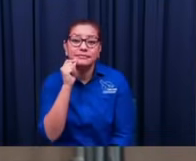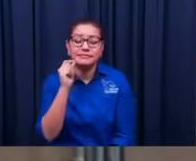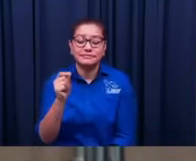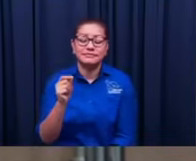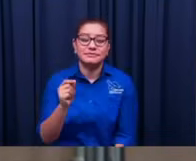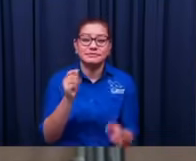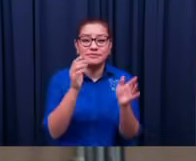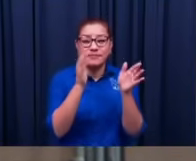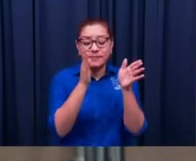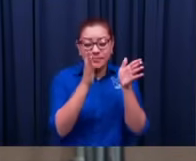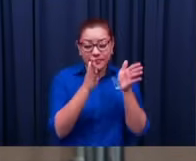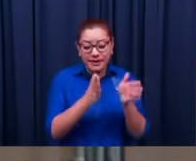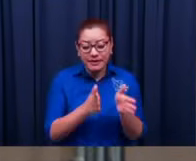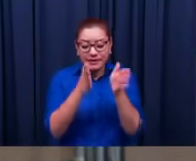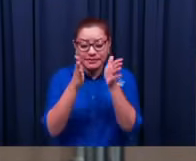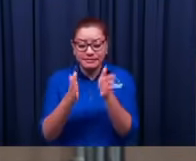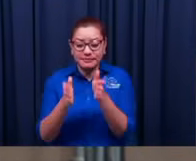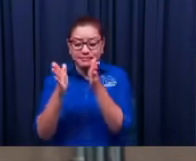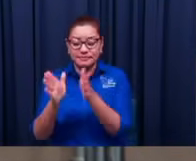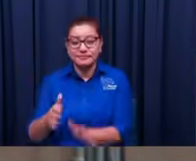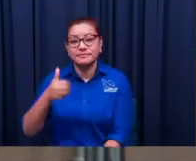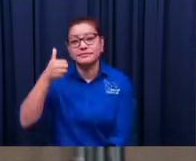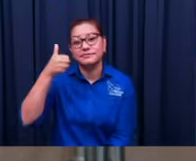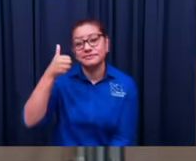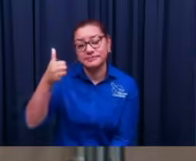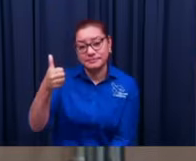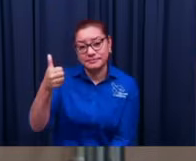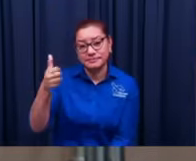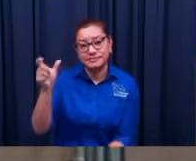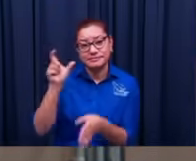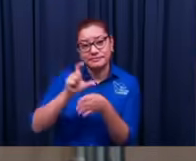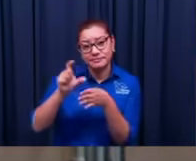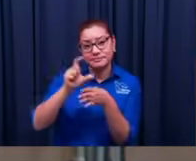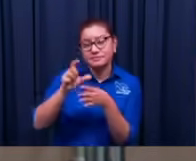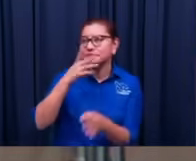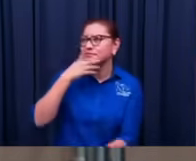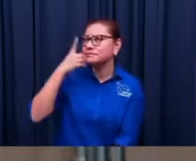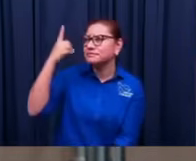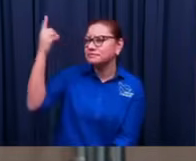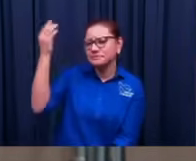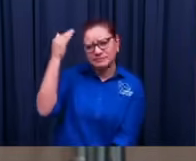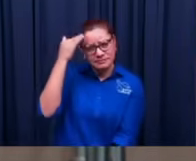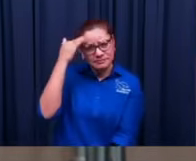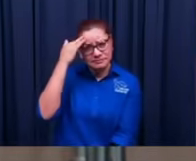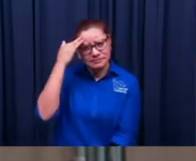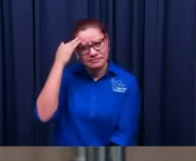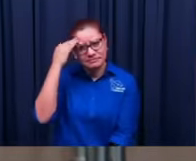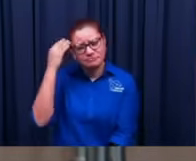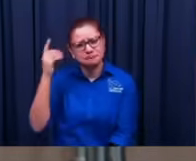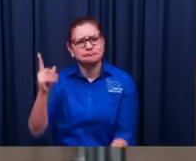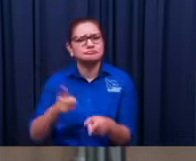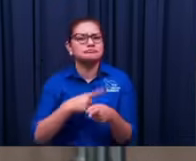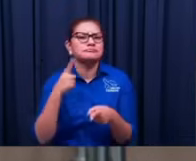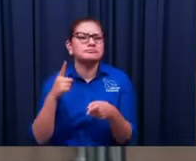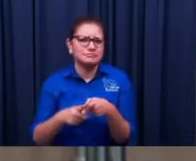de Dios. O sea que un administrador sabe incluso sabe cuándo dar